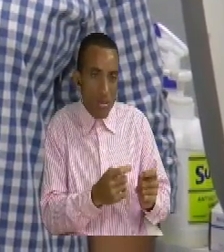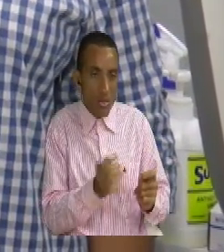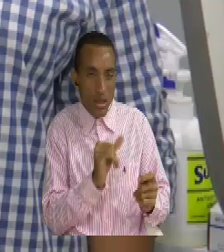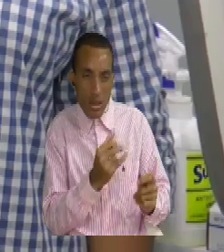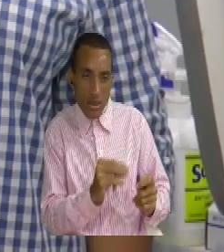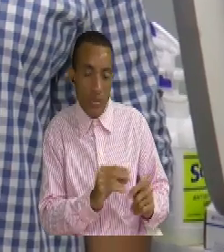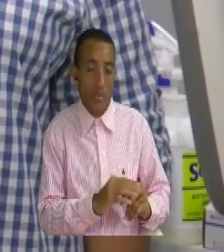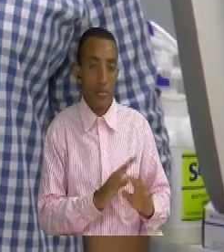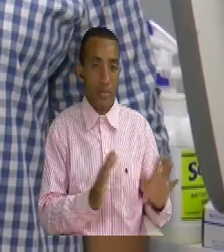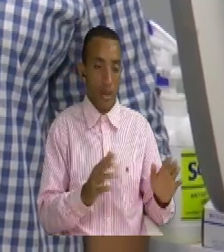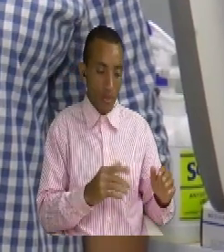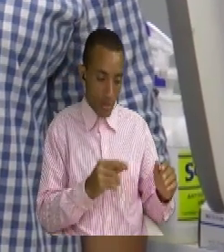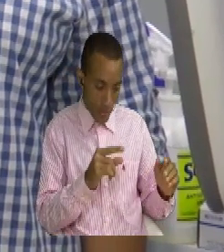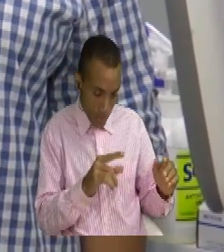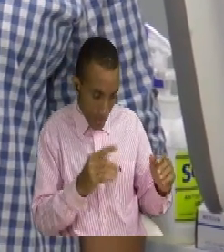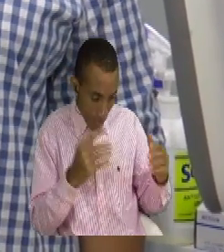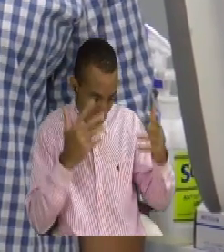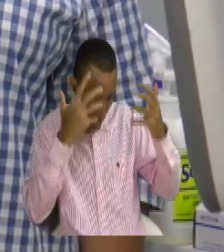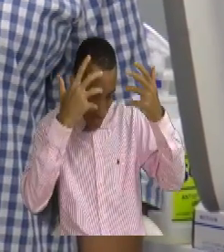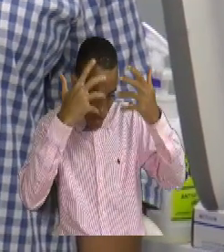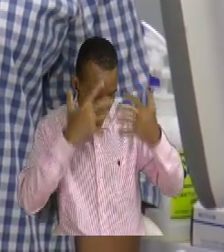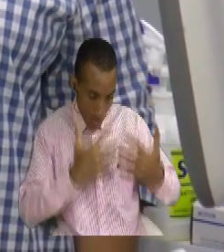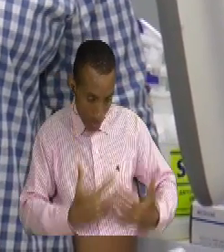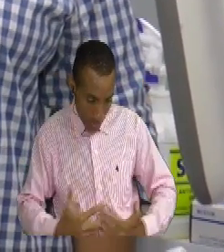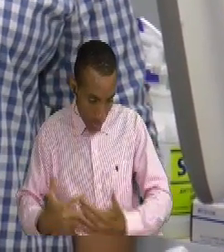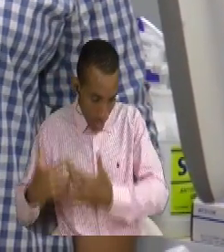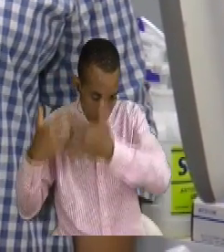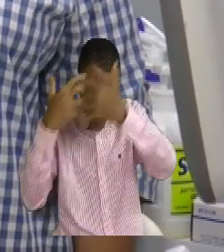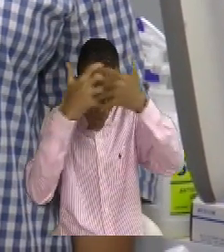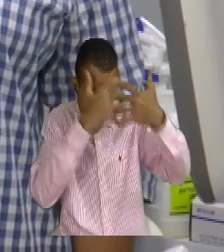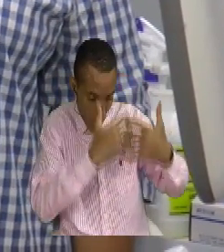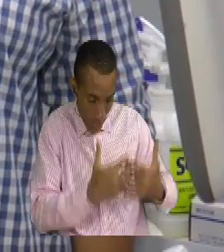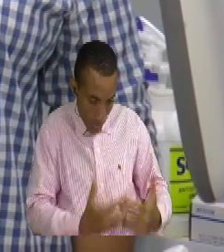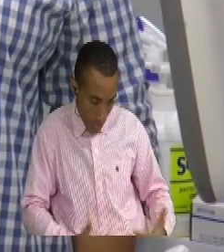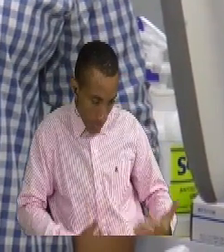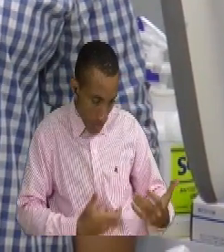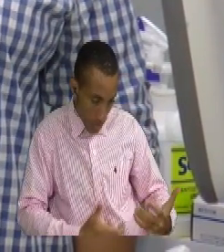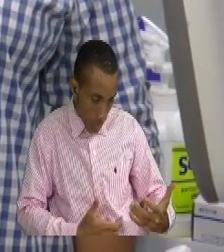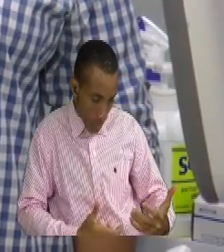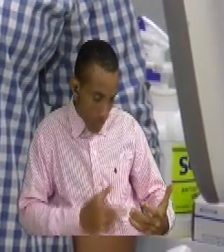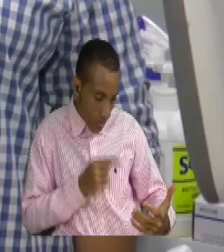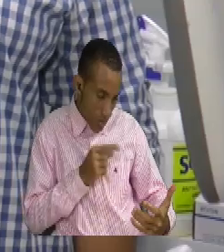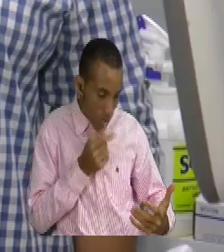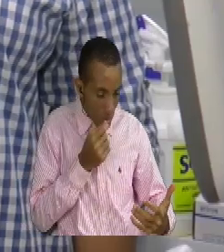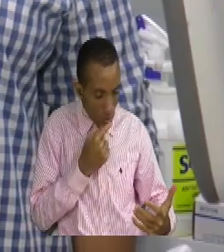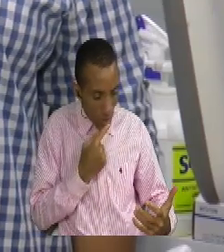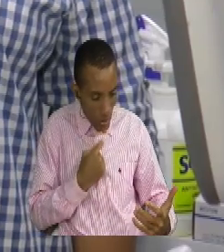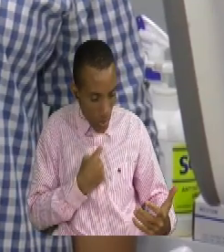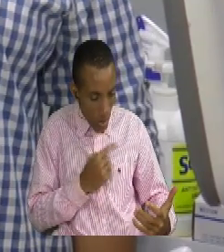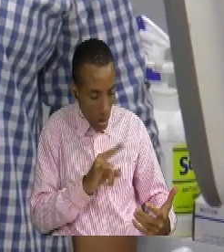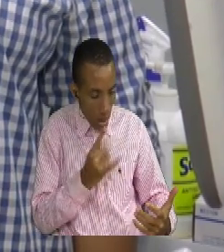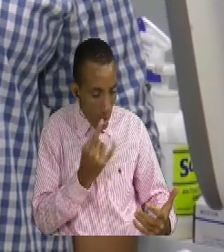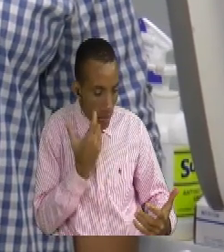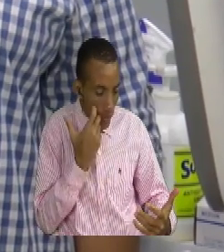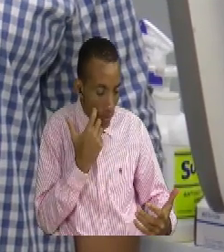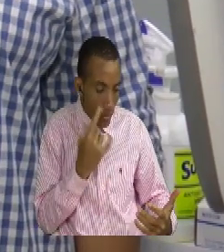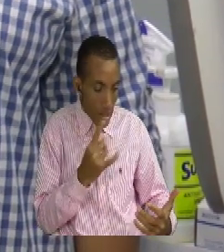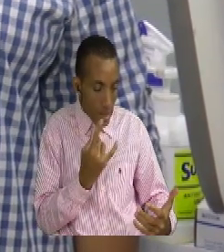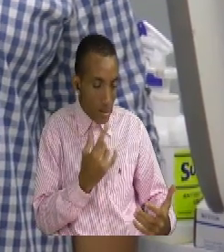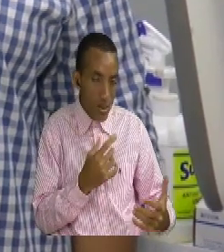de la anatomía del bebé. Hay ciertos marcadores ecográficos, ciertas pautas que nos van a decir que probablemente hay alguna enfermedad, algún defecto